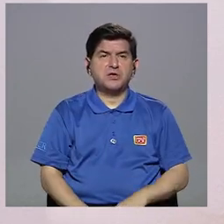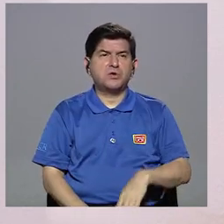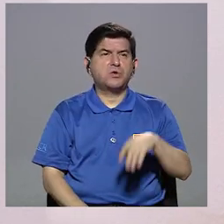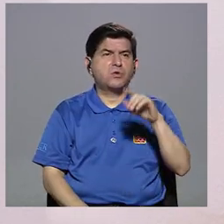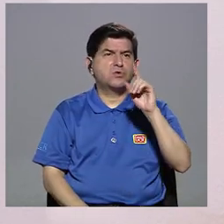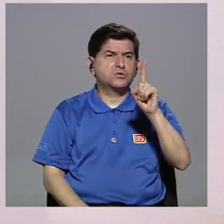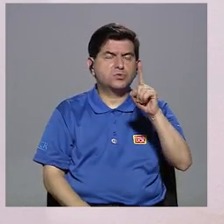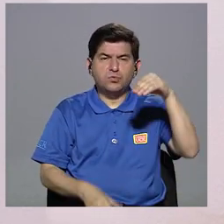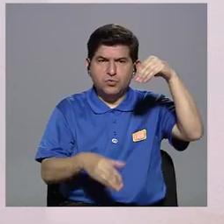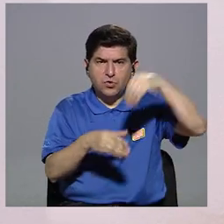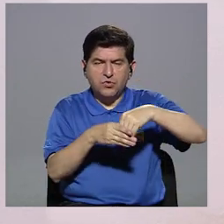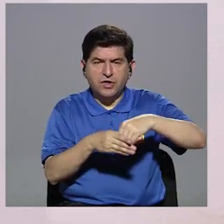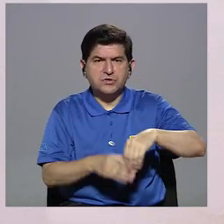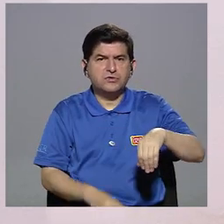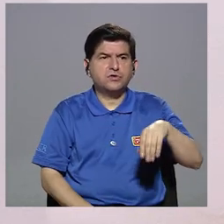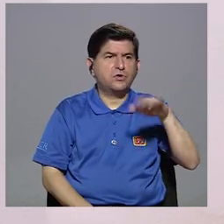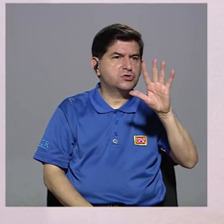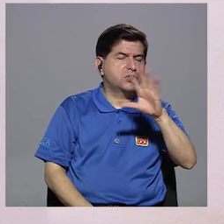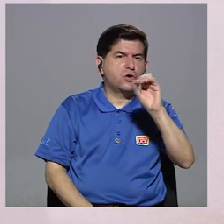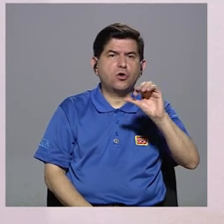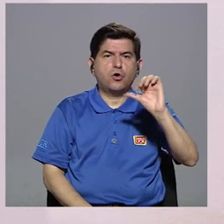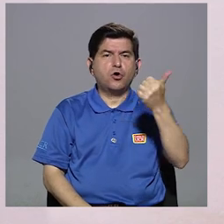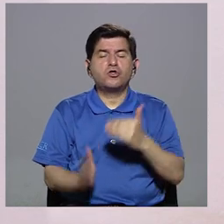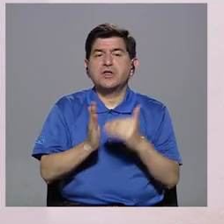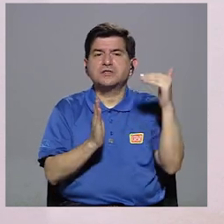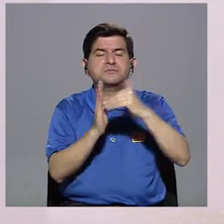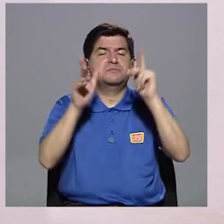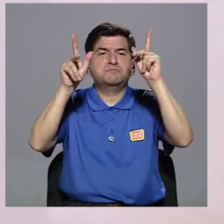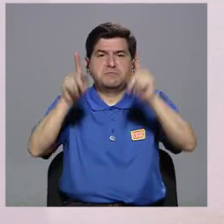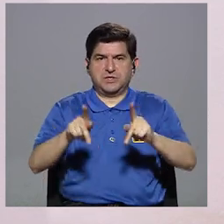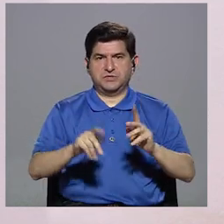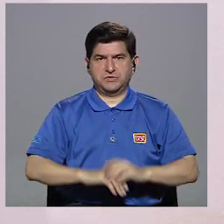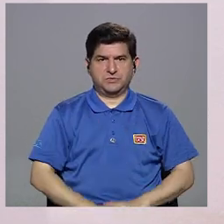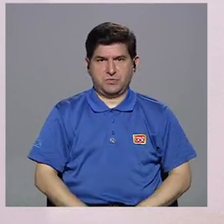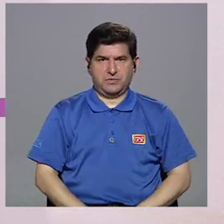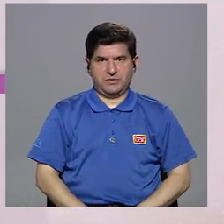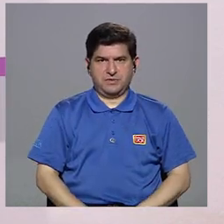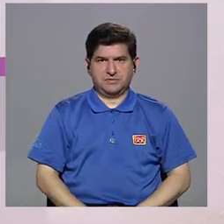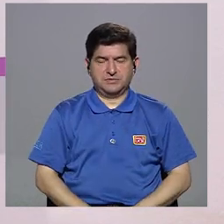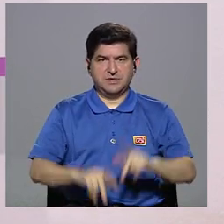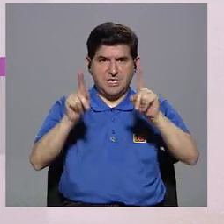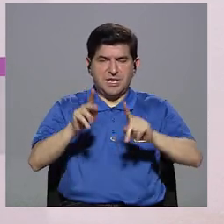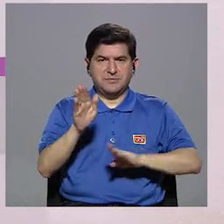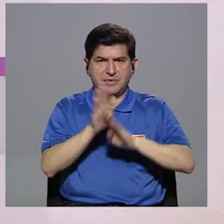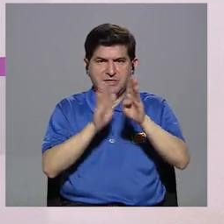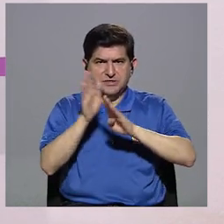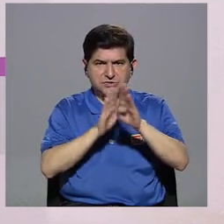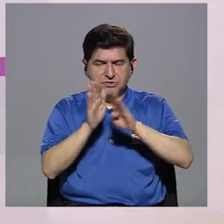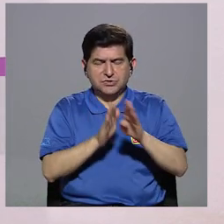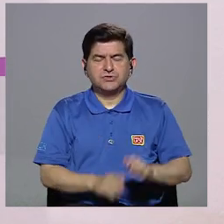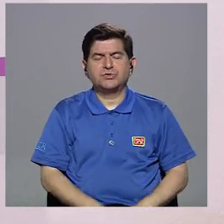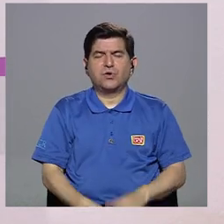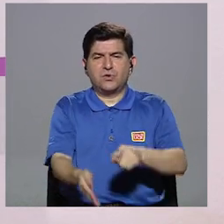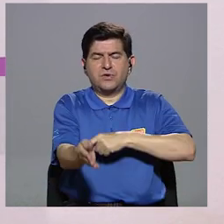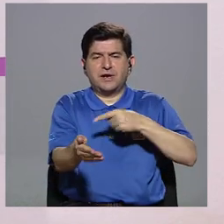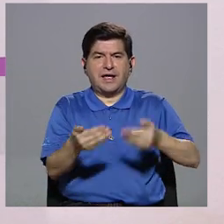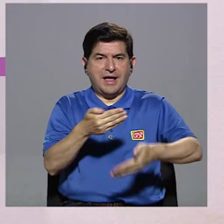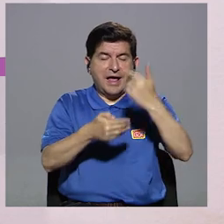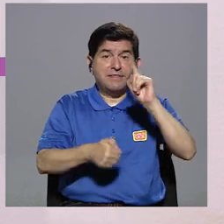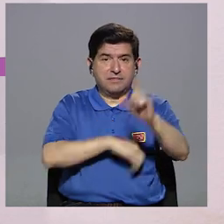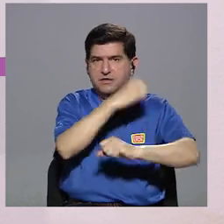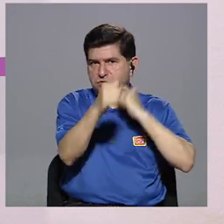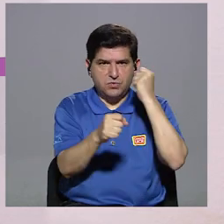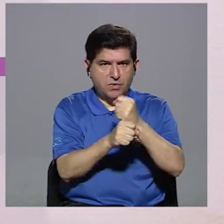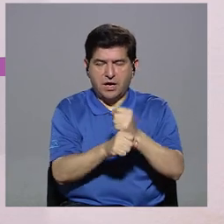uno en cinco o diez millones de personas quien desarrolla diabetes antes del